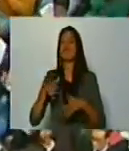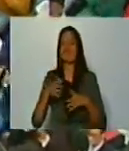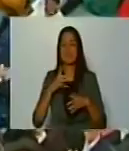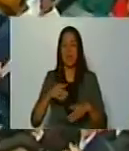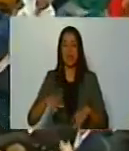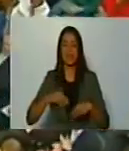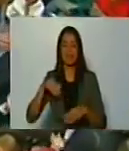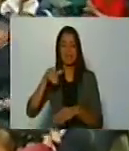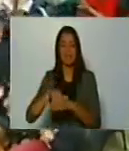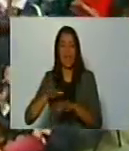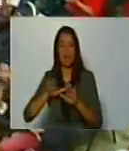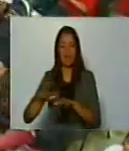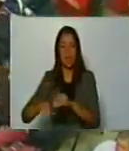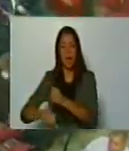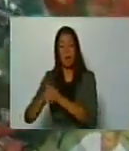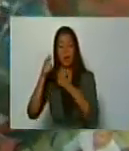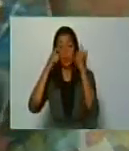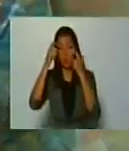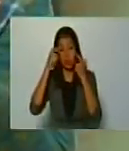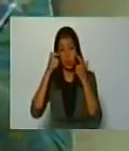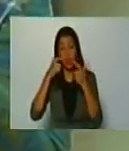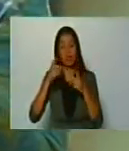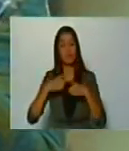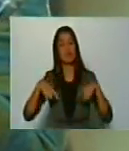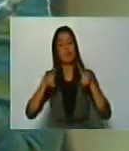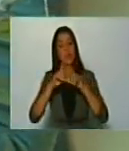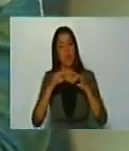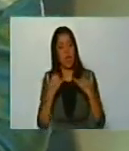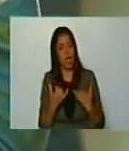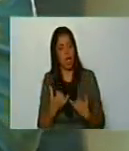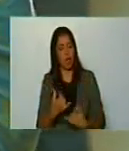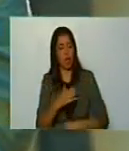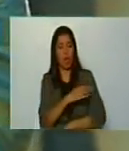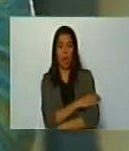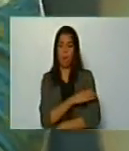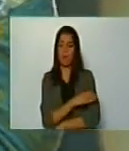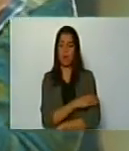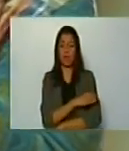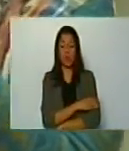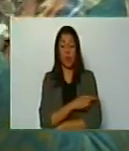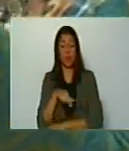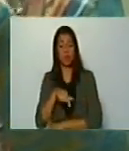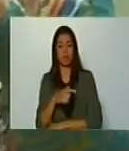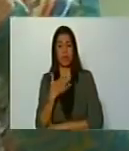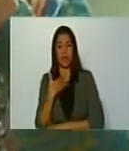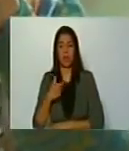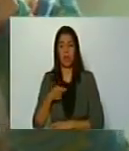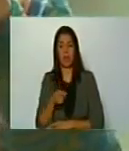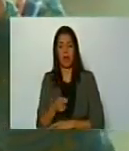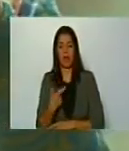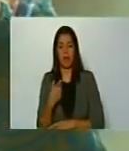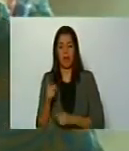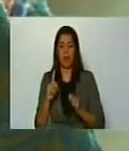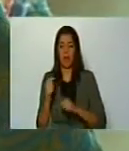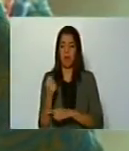Y ahora pretenden estos pseudo líderes que desde esta Asamblea Nacional Constituyente no se